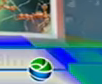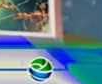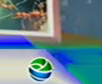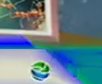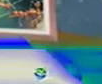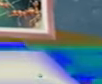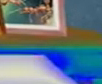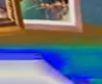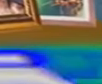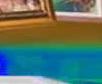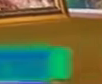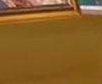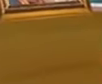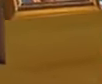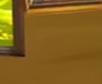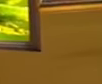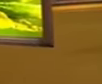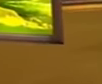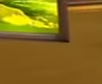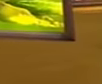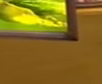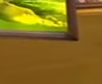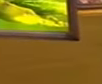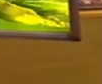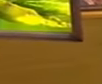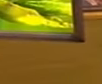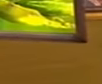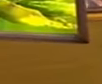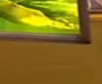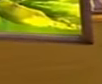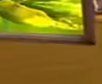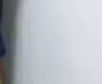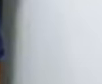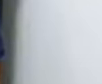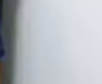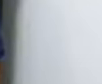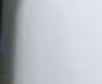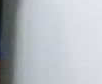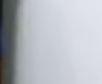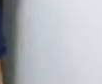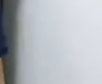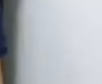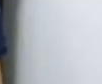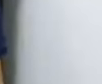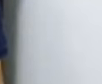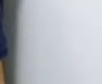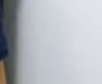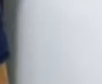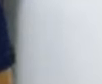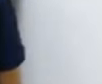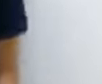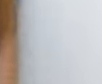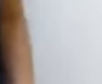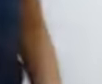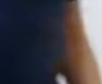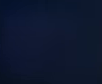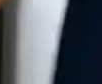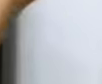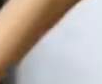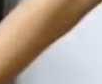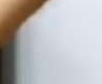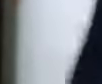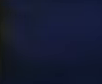La reina generalmente se queda al fondo del nido a salvo. Y hasta aquí las Peque Propuestas.